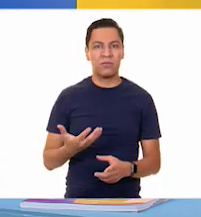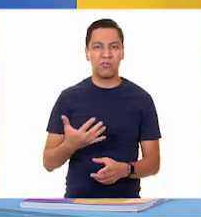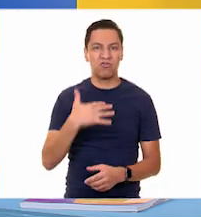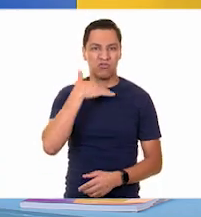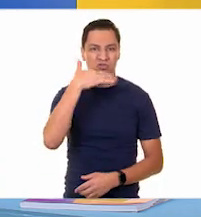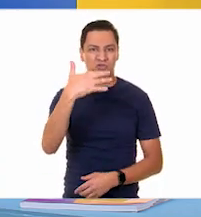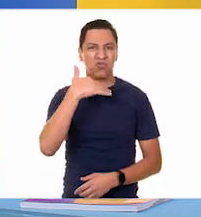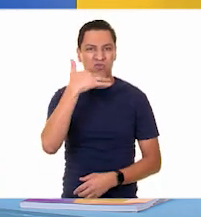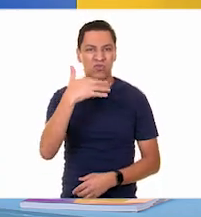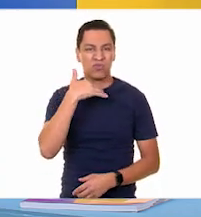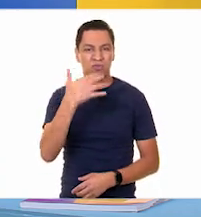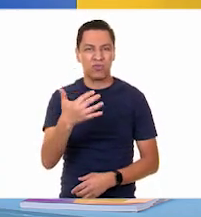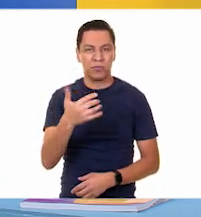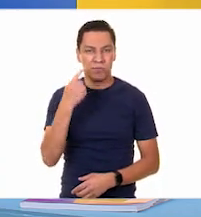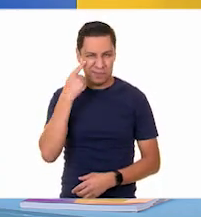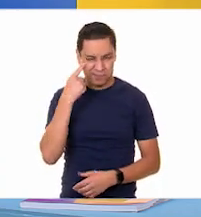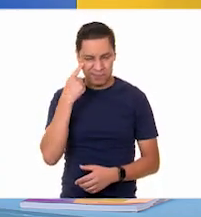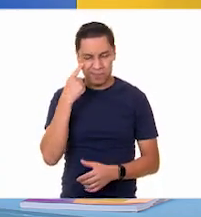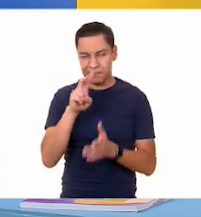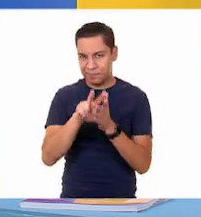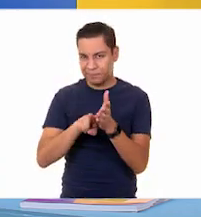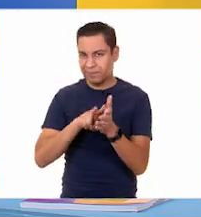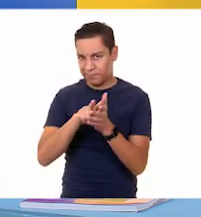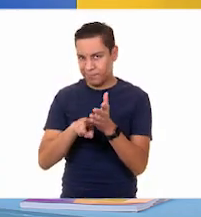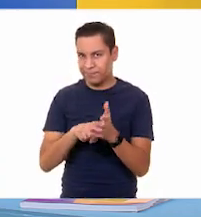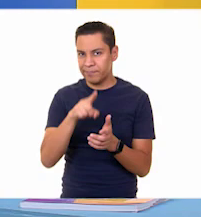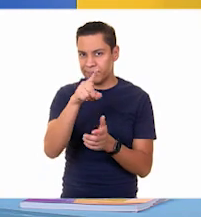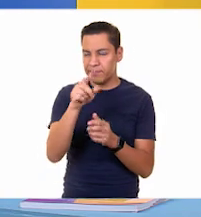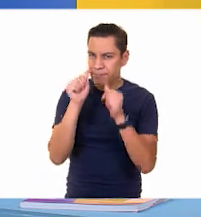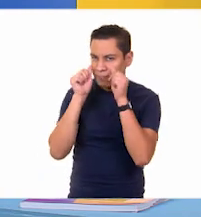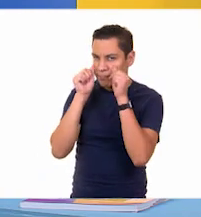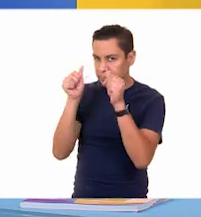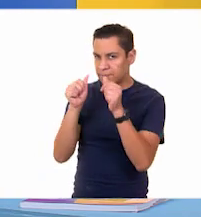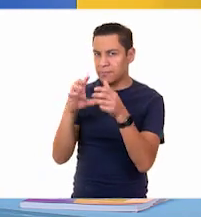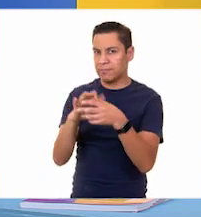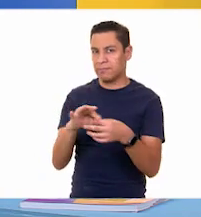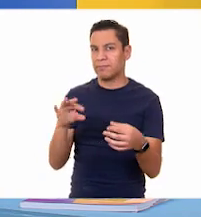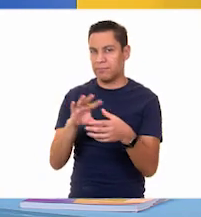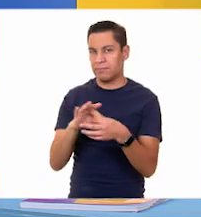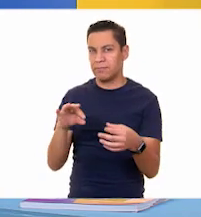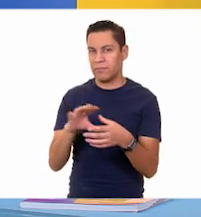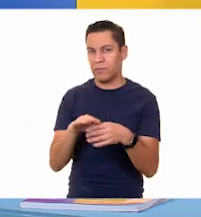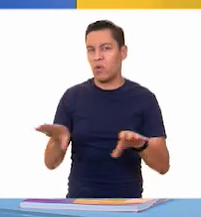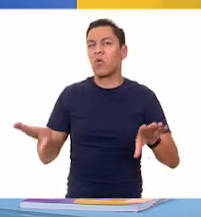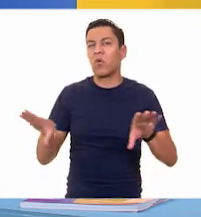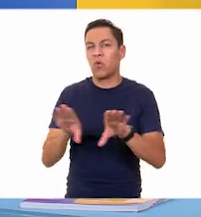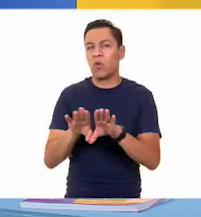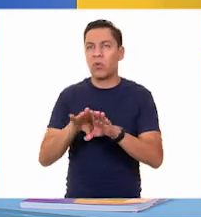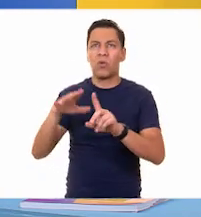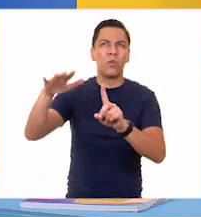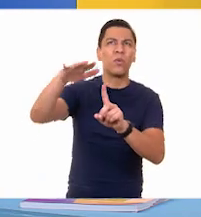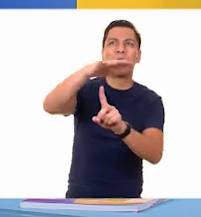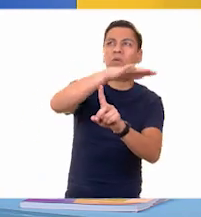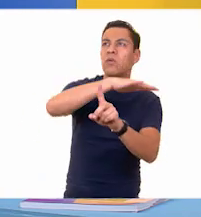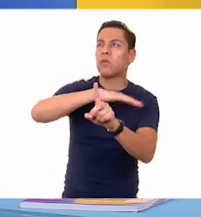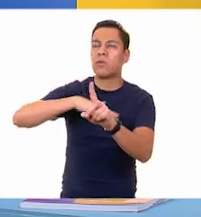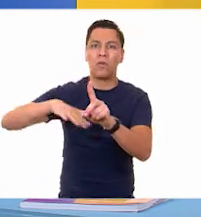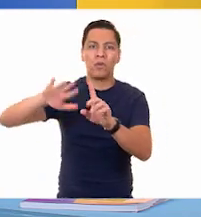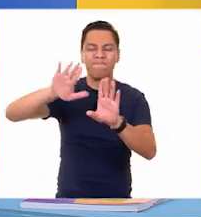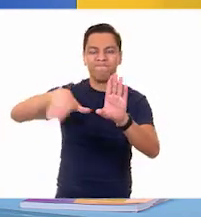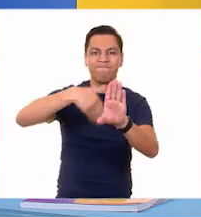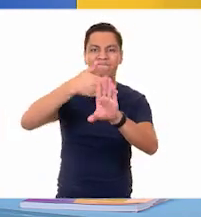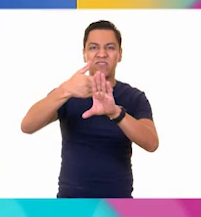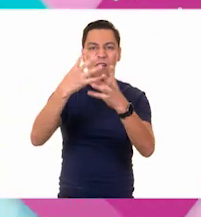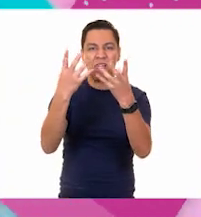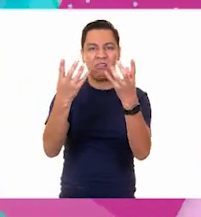población. Veamos el siguiente video que nos explica un poco más acerca de cómo se da el deterioro ambiental y cuáles son sus